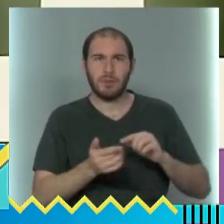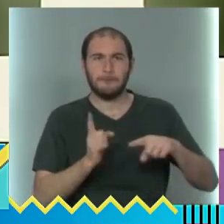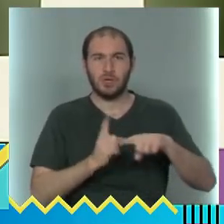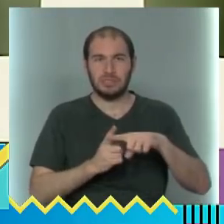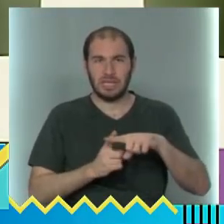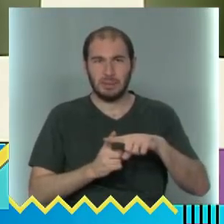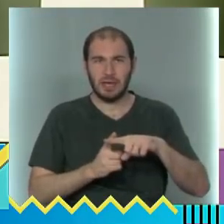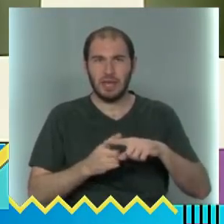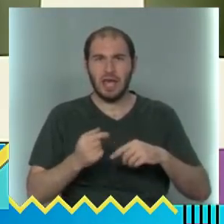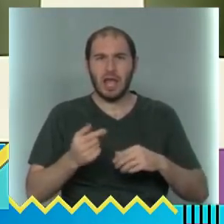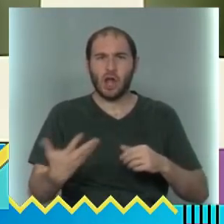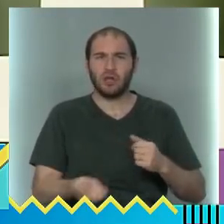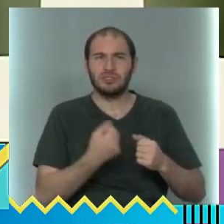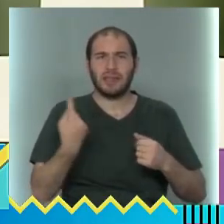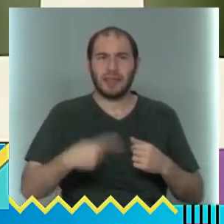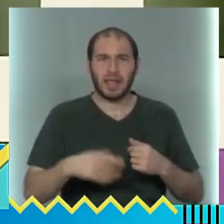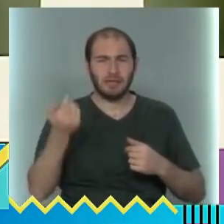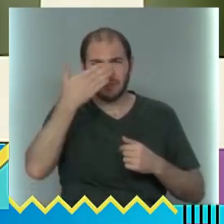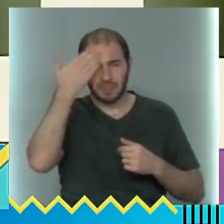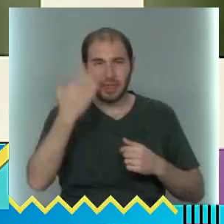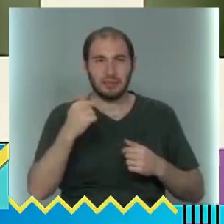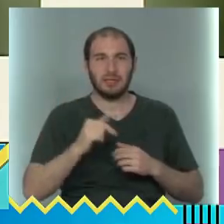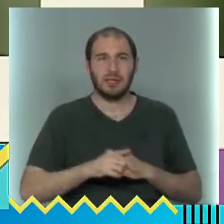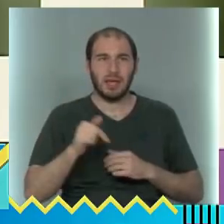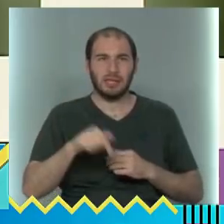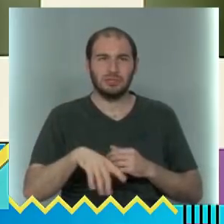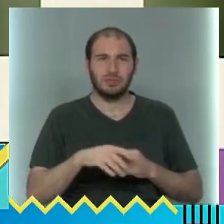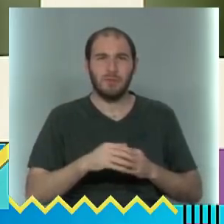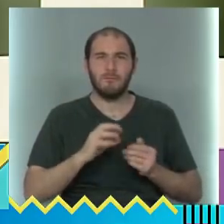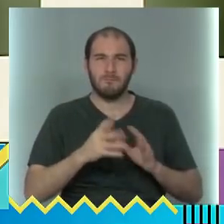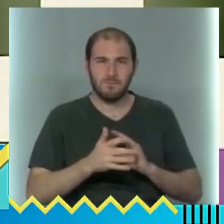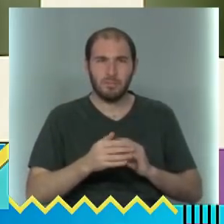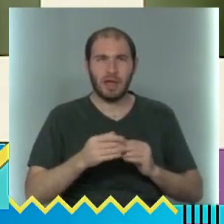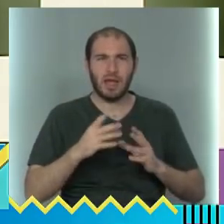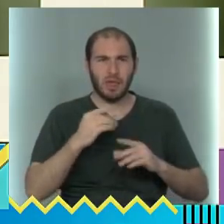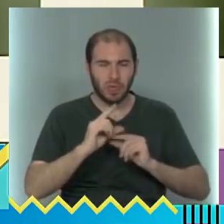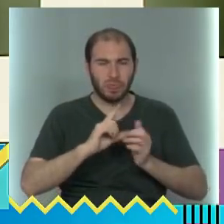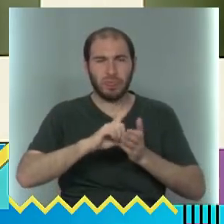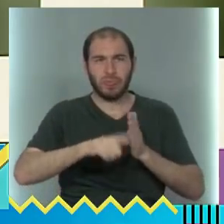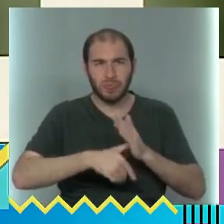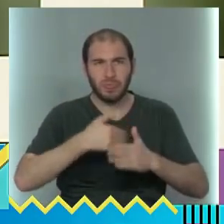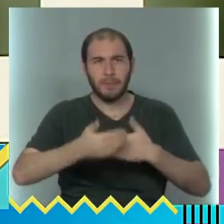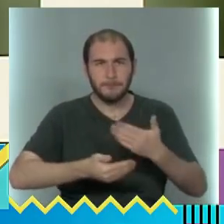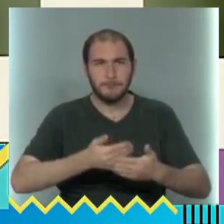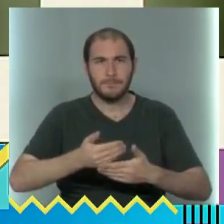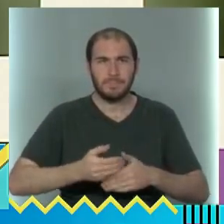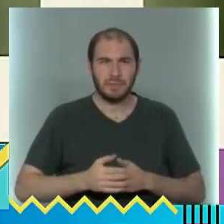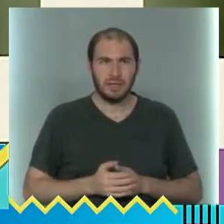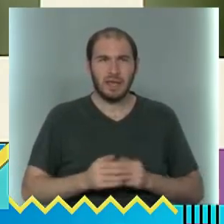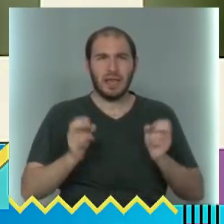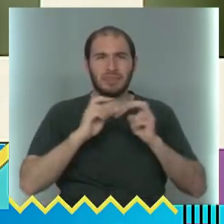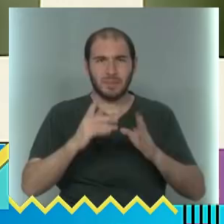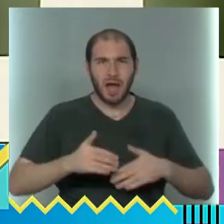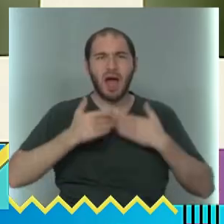positiva. ¿Qué es lo que va a lograr en la enfermedad? ¿Esto hace que de alguna forma sea más lento lo que tiene que ver